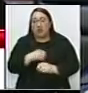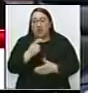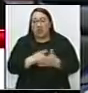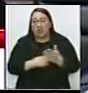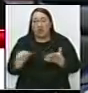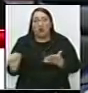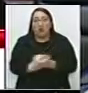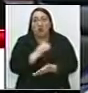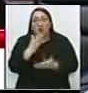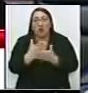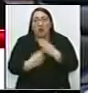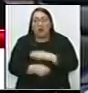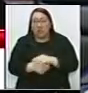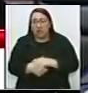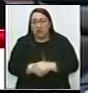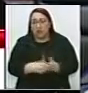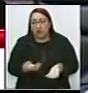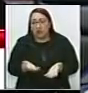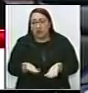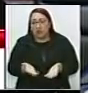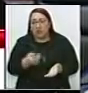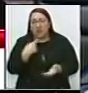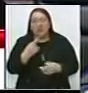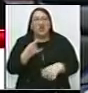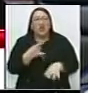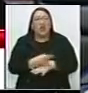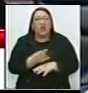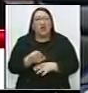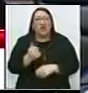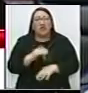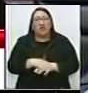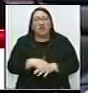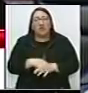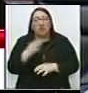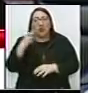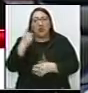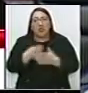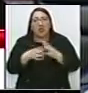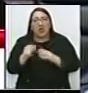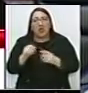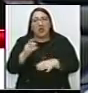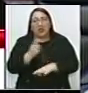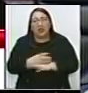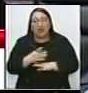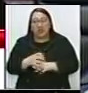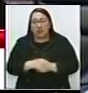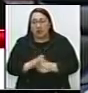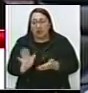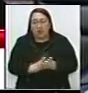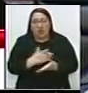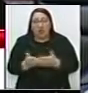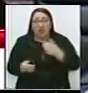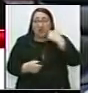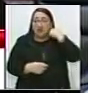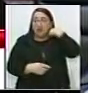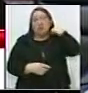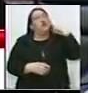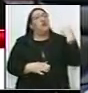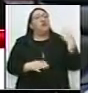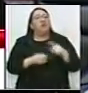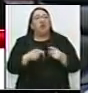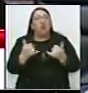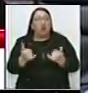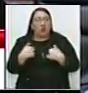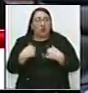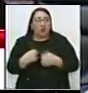erradique la corrupción? ¿Quién va a estar en contra de una política de Estado que genere desarrollo? Nadie. Pero hoy tenemos